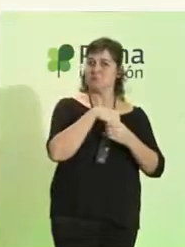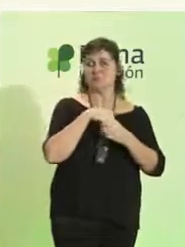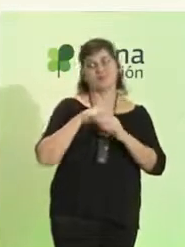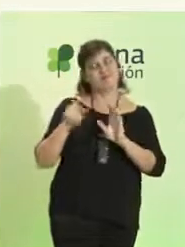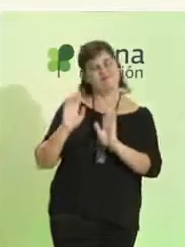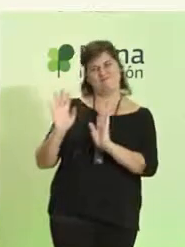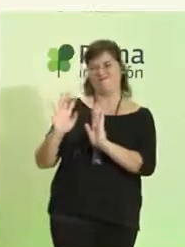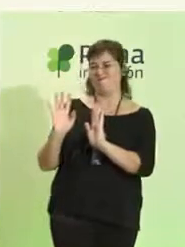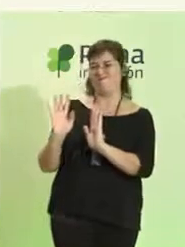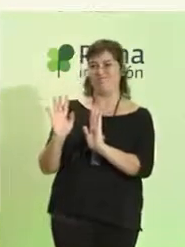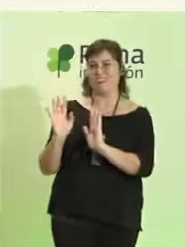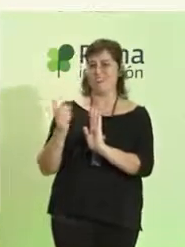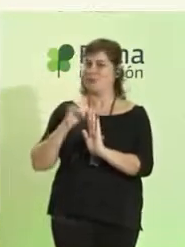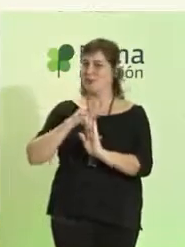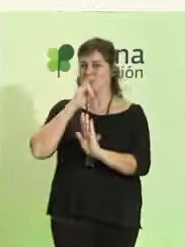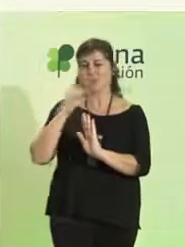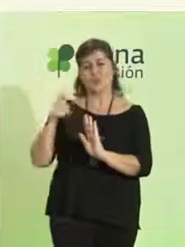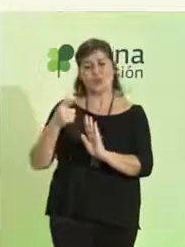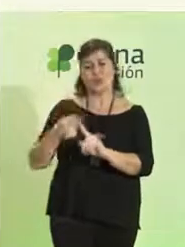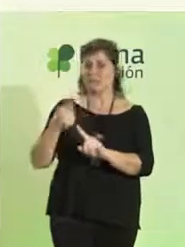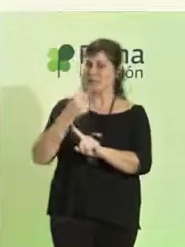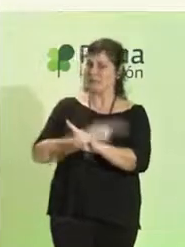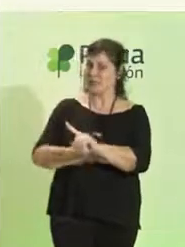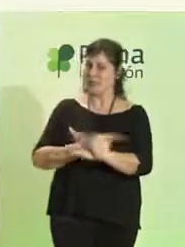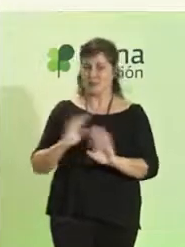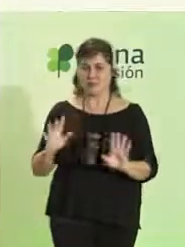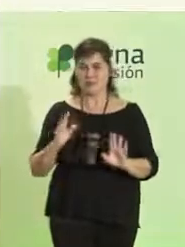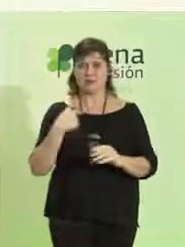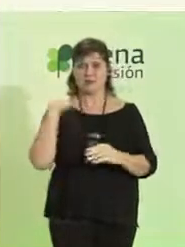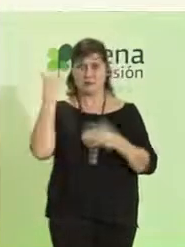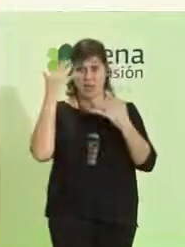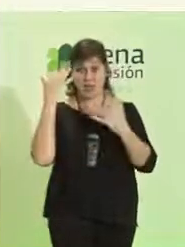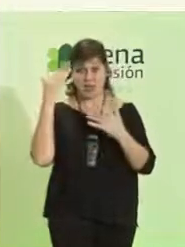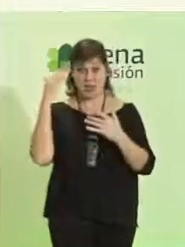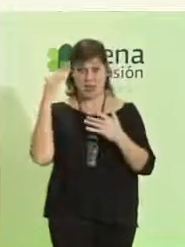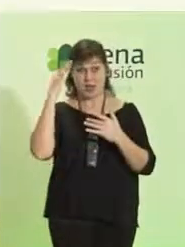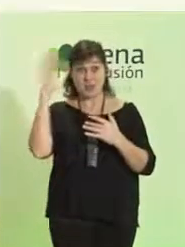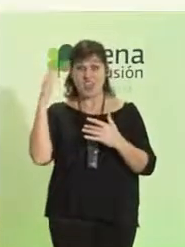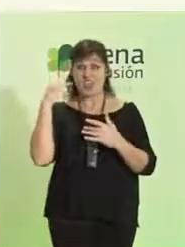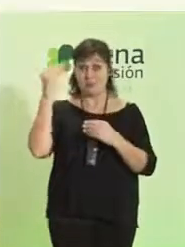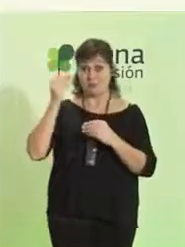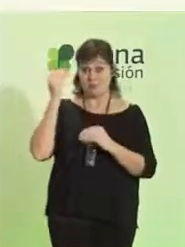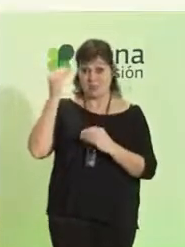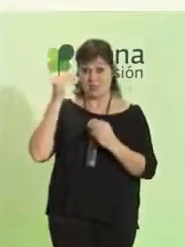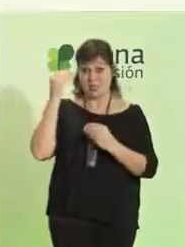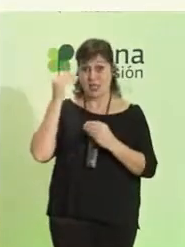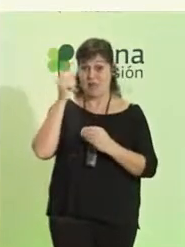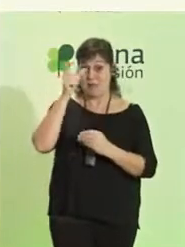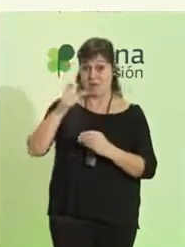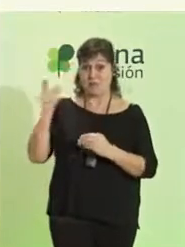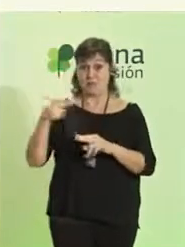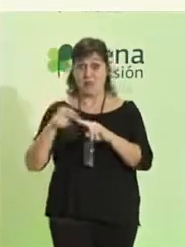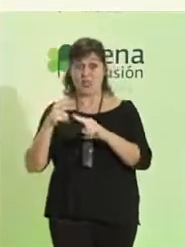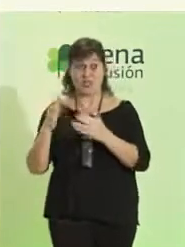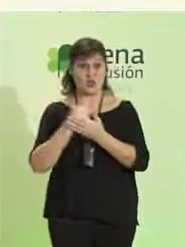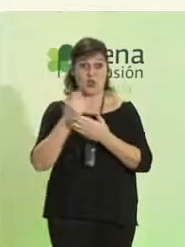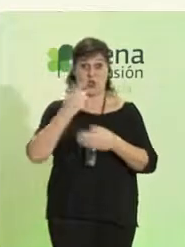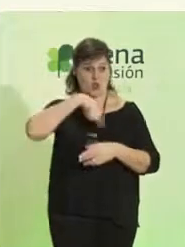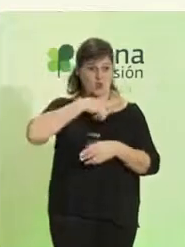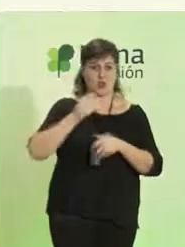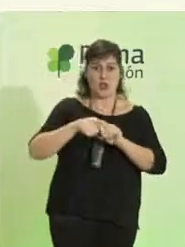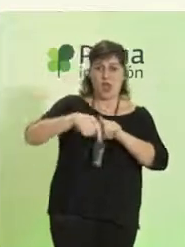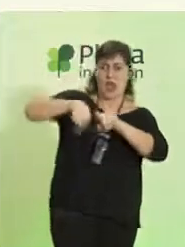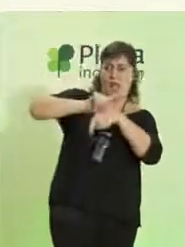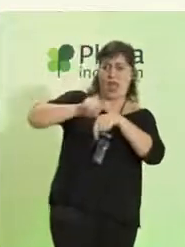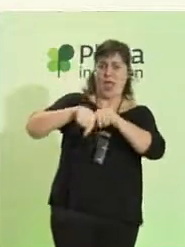llegado, ¿no? O sea, es pasarse. Yo me imaginaba a toda la gente, todos los directivos, y nosotros dando saltos, patadas voladoras con Ave María, dije, yo